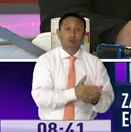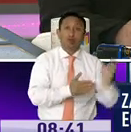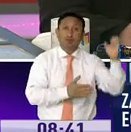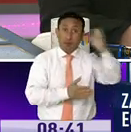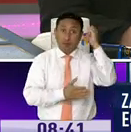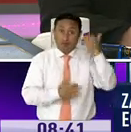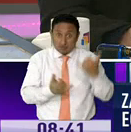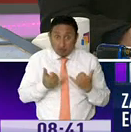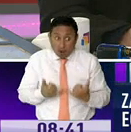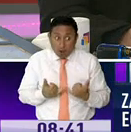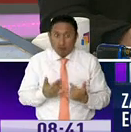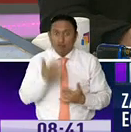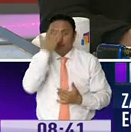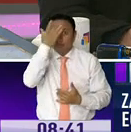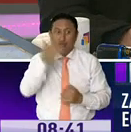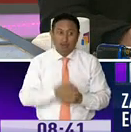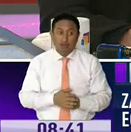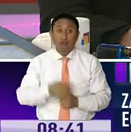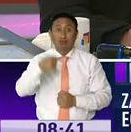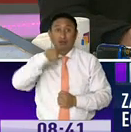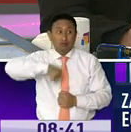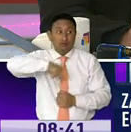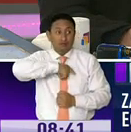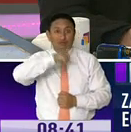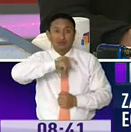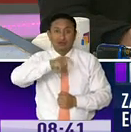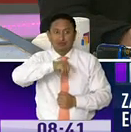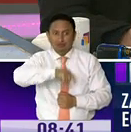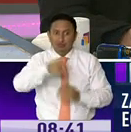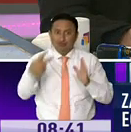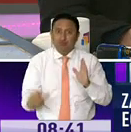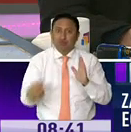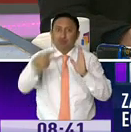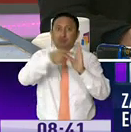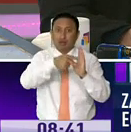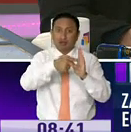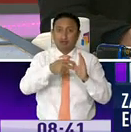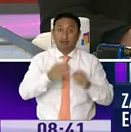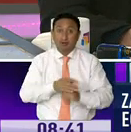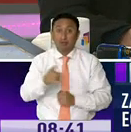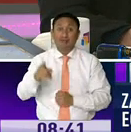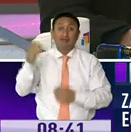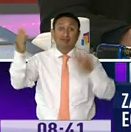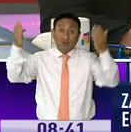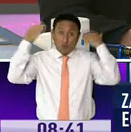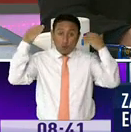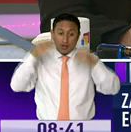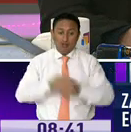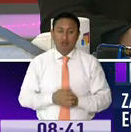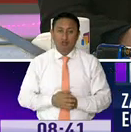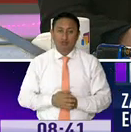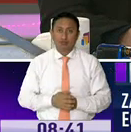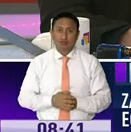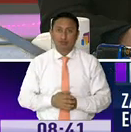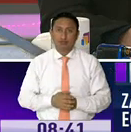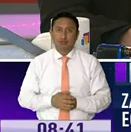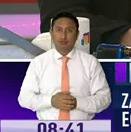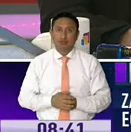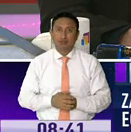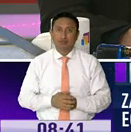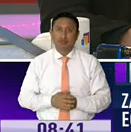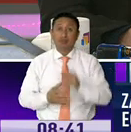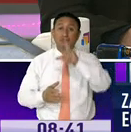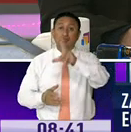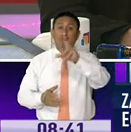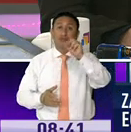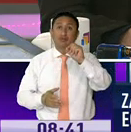más que todo, más que sea. ¿Por qué? Porque nosotros necesitamos las líneas activadas. No puede ser posible que en Guayaquil tuvimos un nivel de encolamiento de 30.